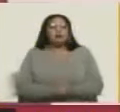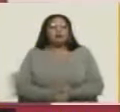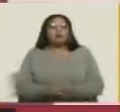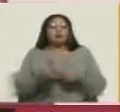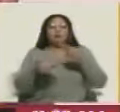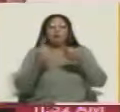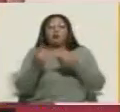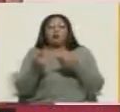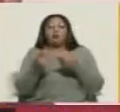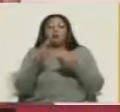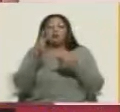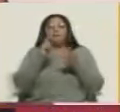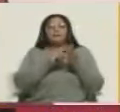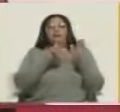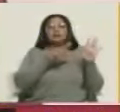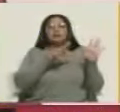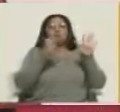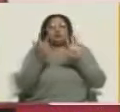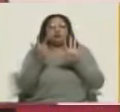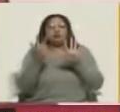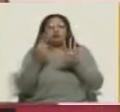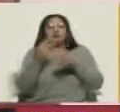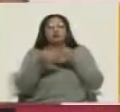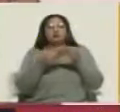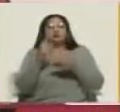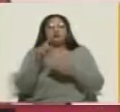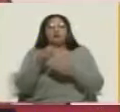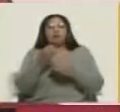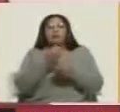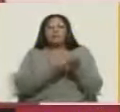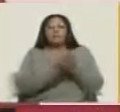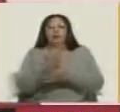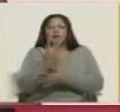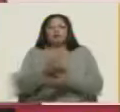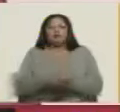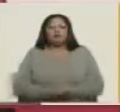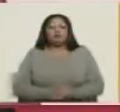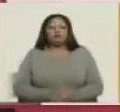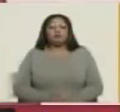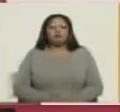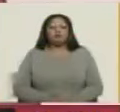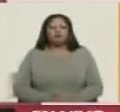el 2018 hubo una en mayo.